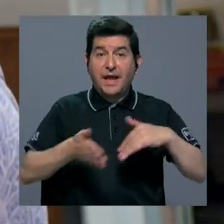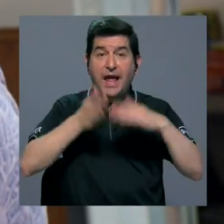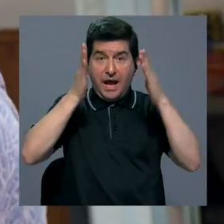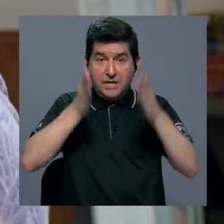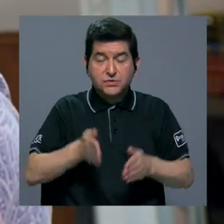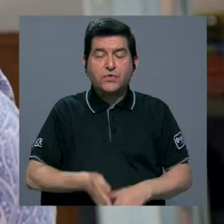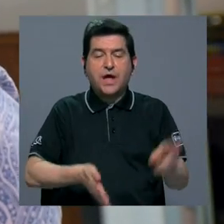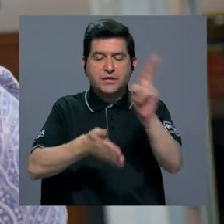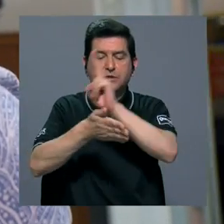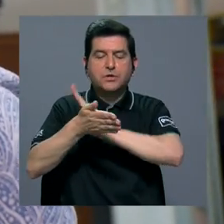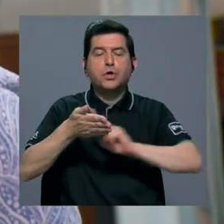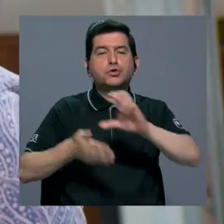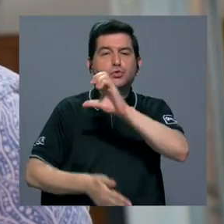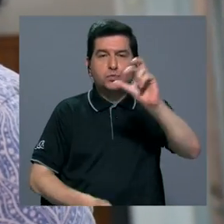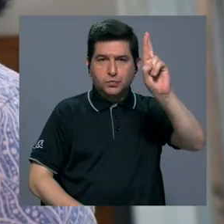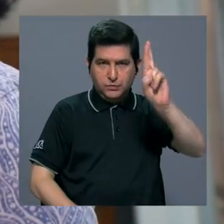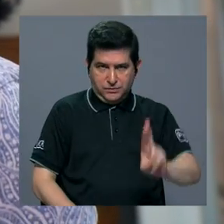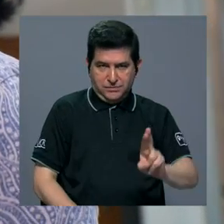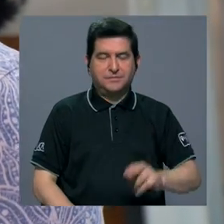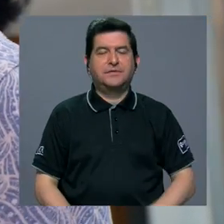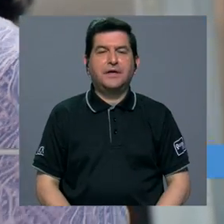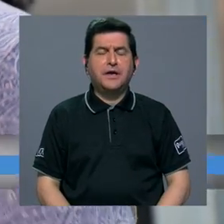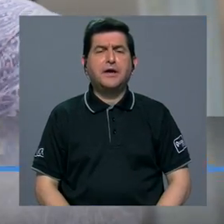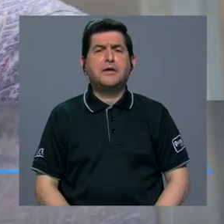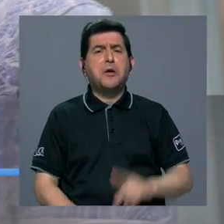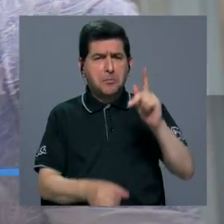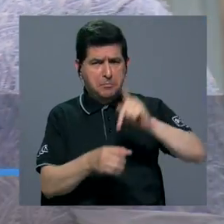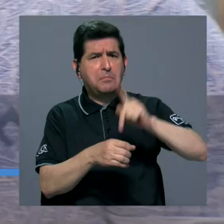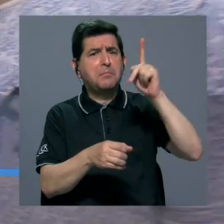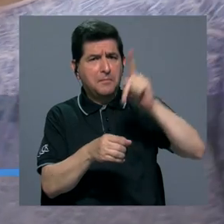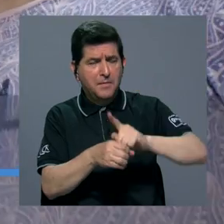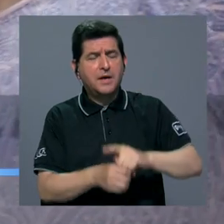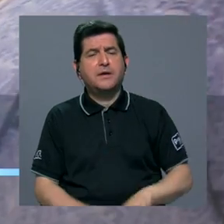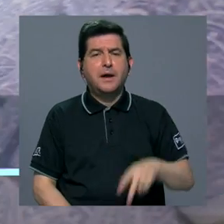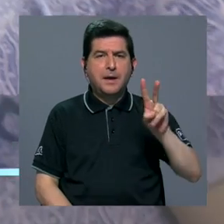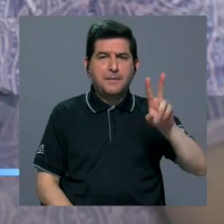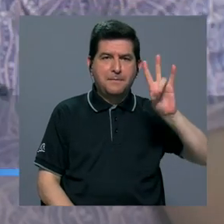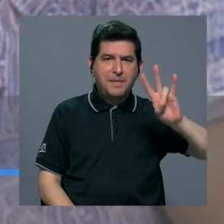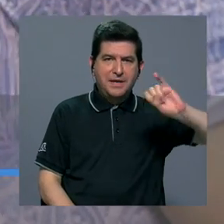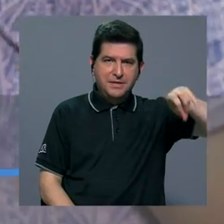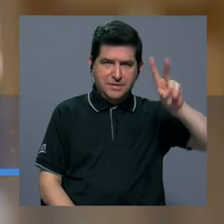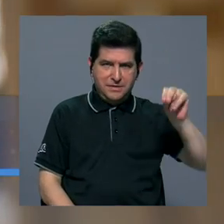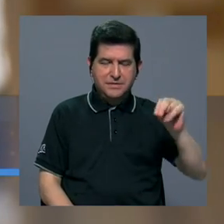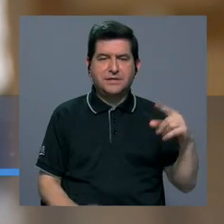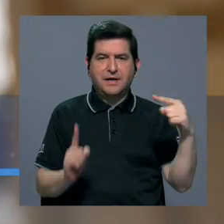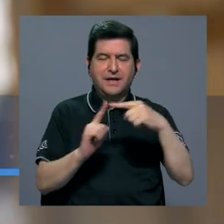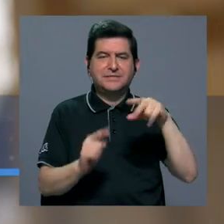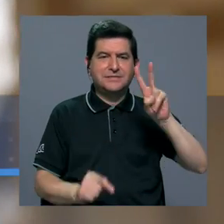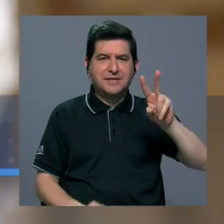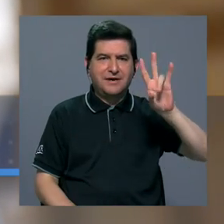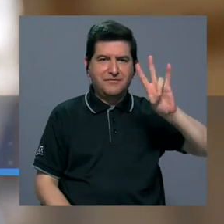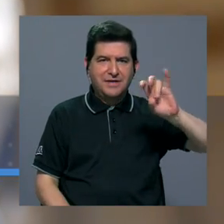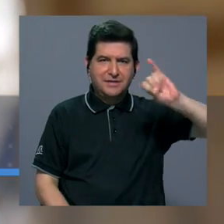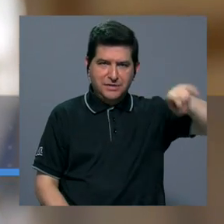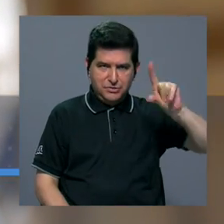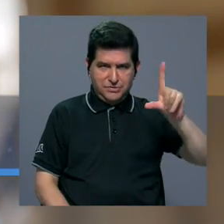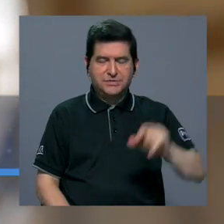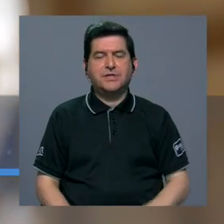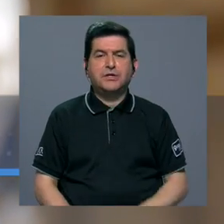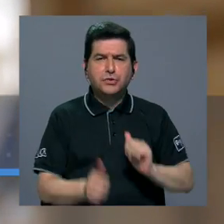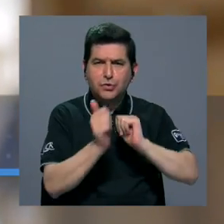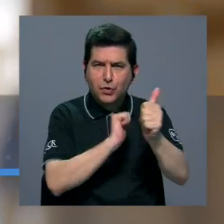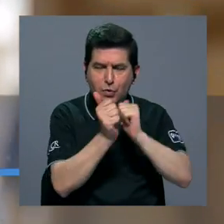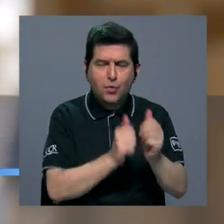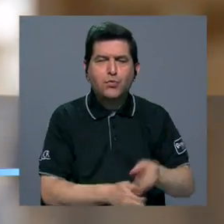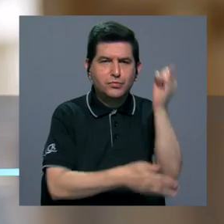Los estudiantes de la Universidad de Costa Rica podrán participar entre el 27 de junio y el 27 de julio en